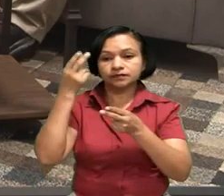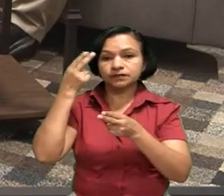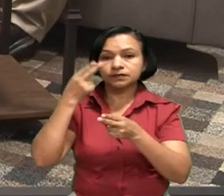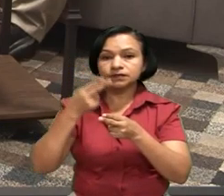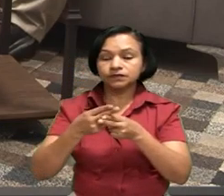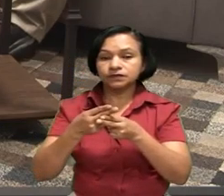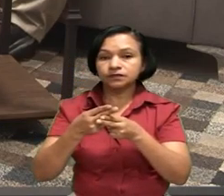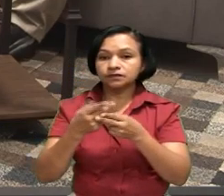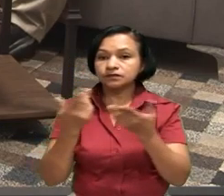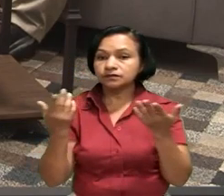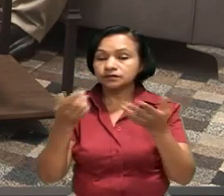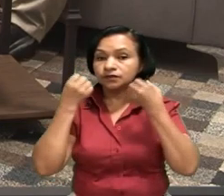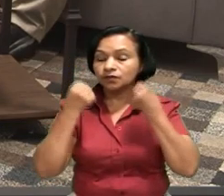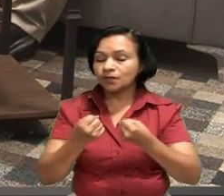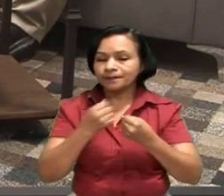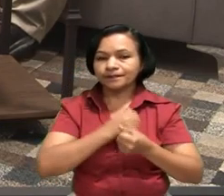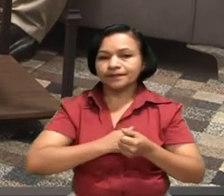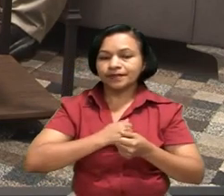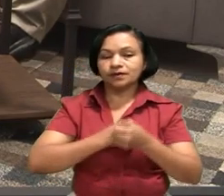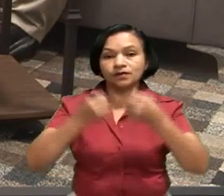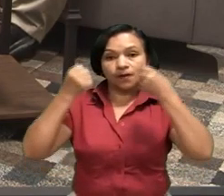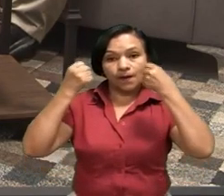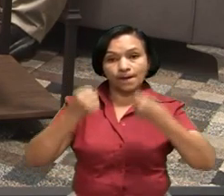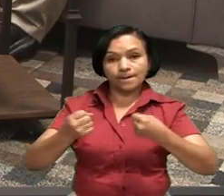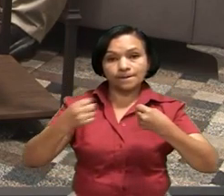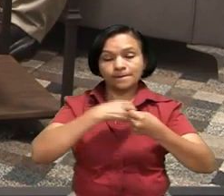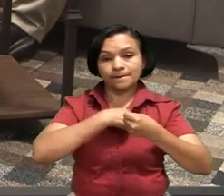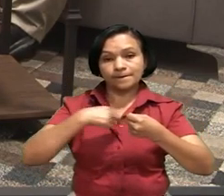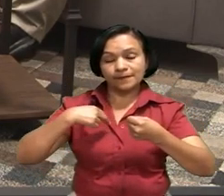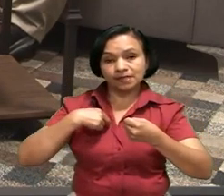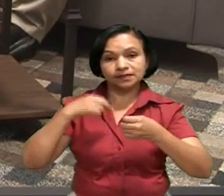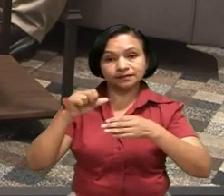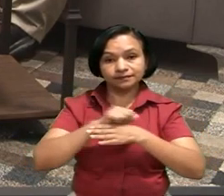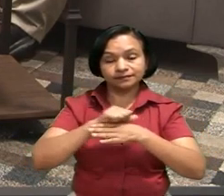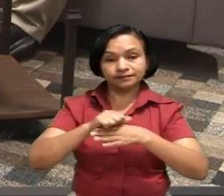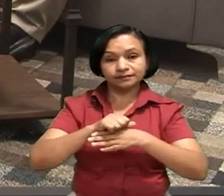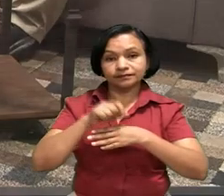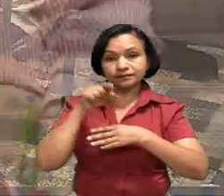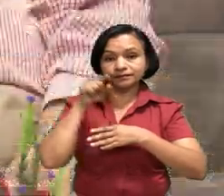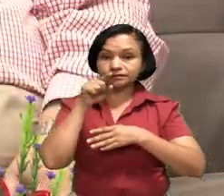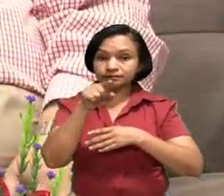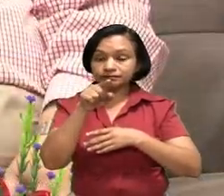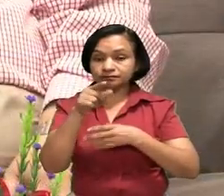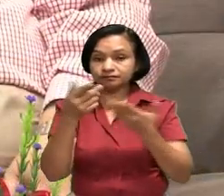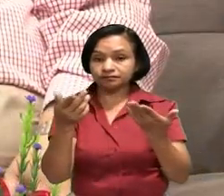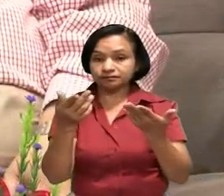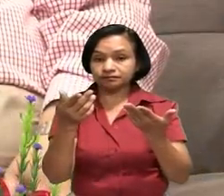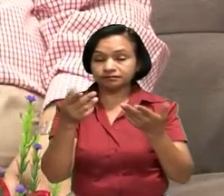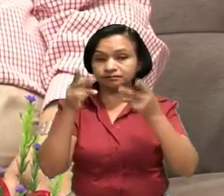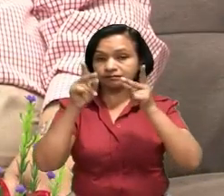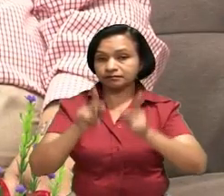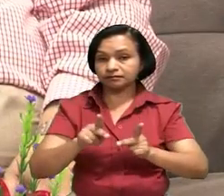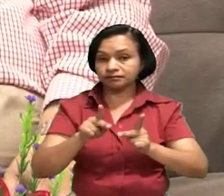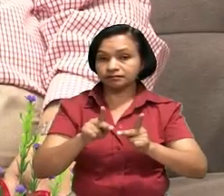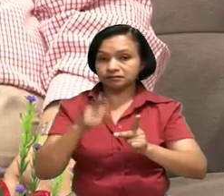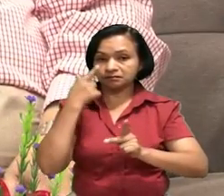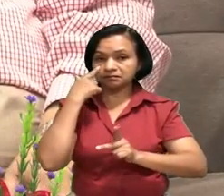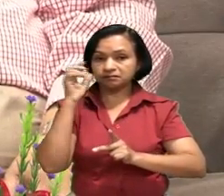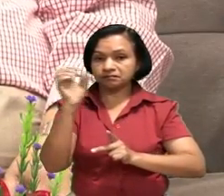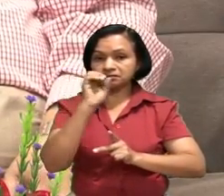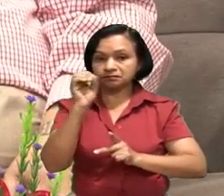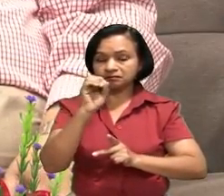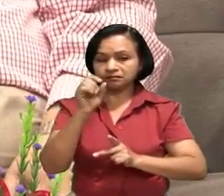noticias es decir si vos sos una no y no si son unas personas que nadie te conoce nadie